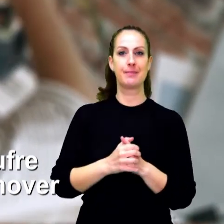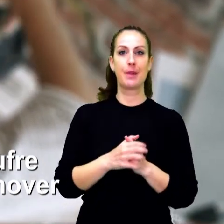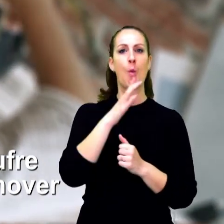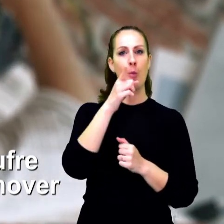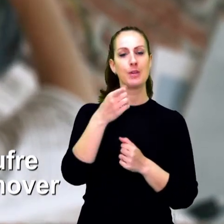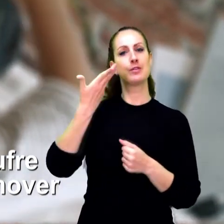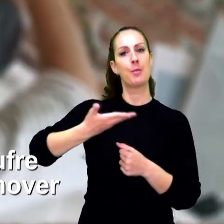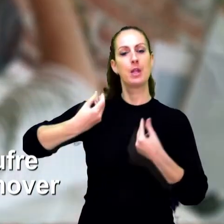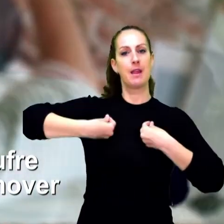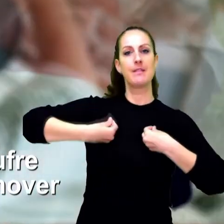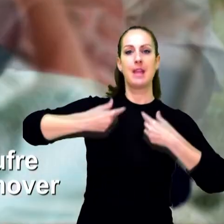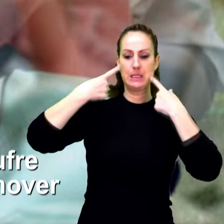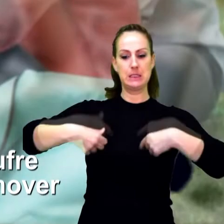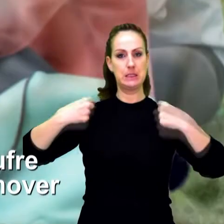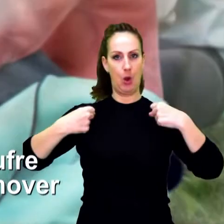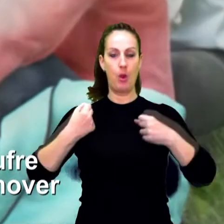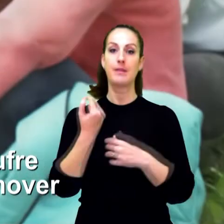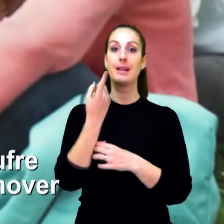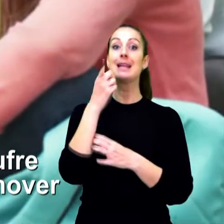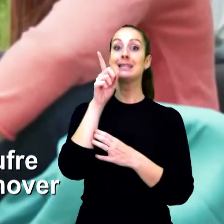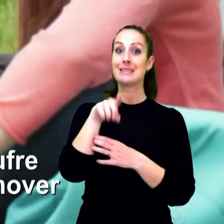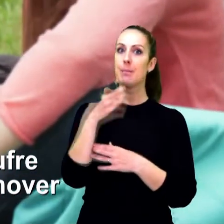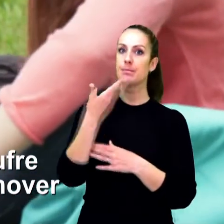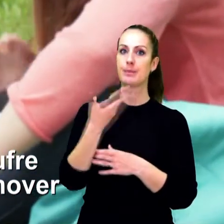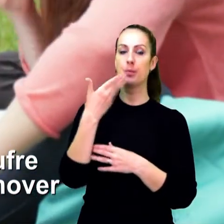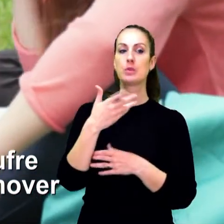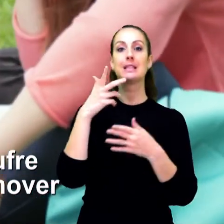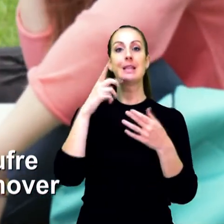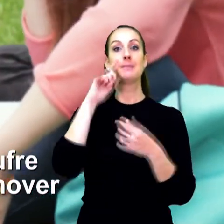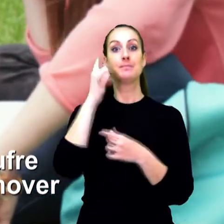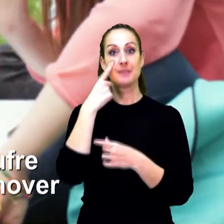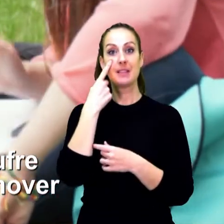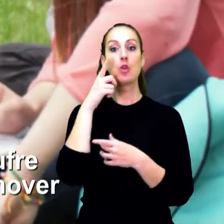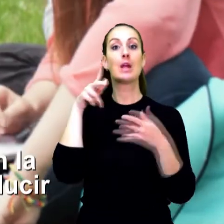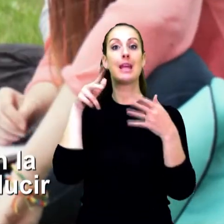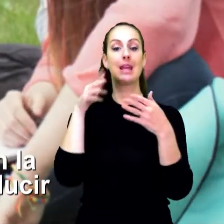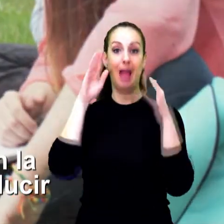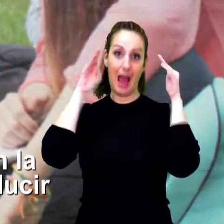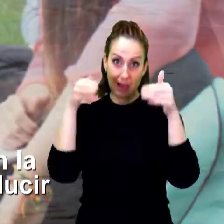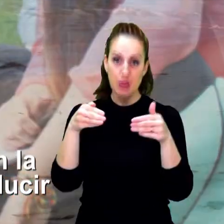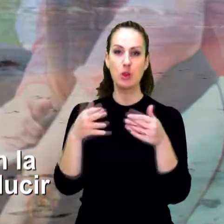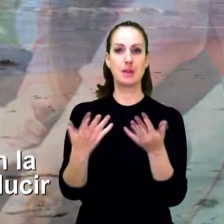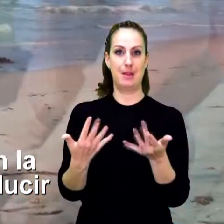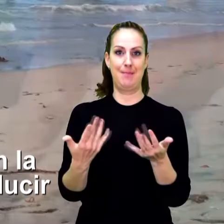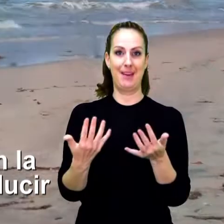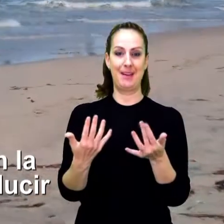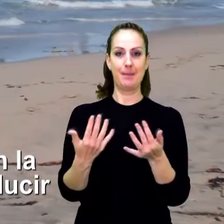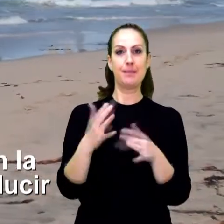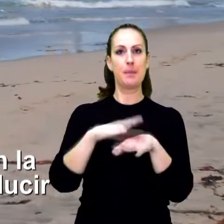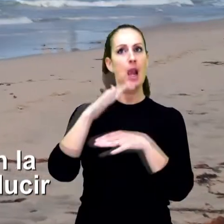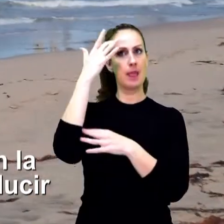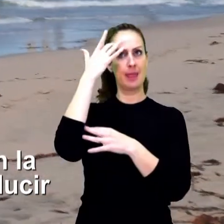y la discriminación de las personas que sufren de alguna psicopatología. Hay que promover un estilo de vida